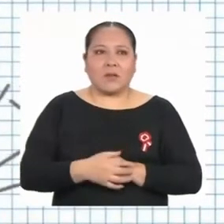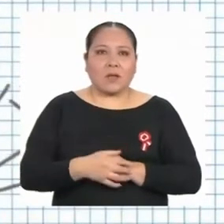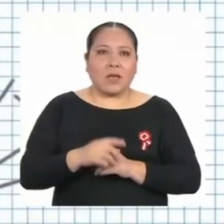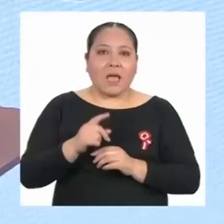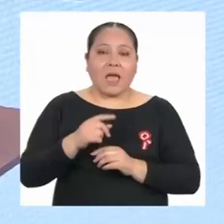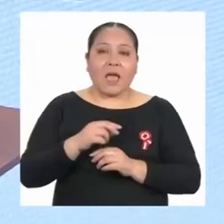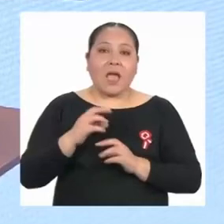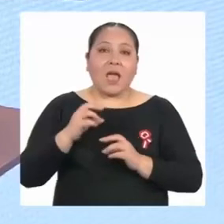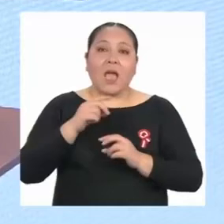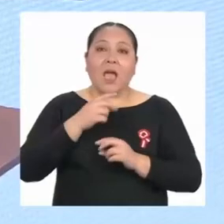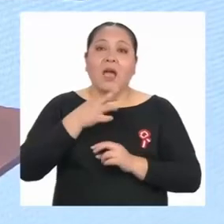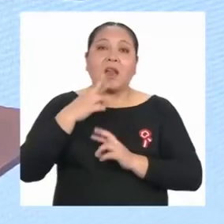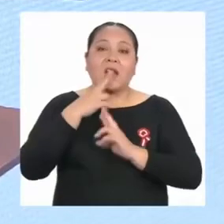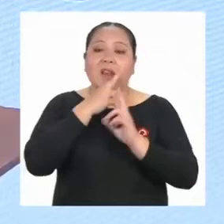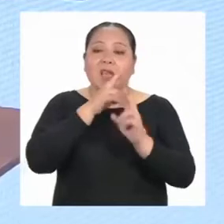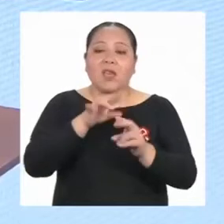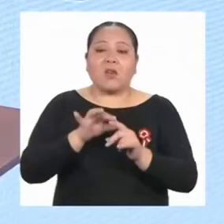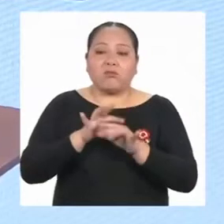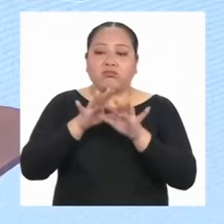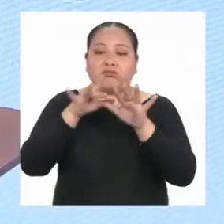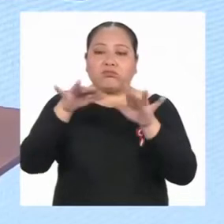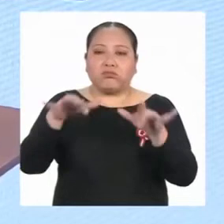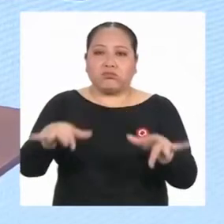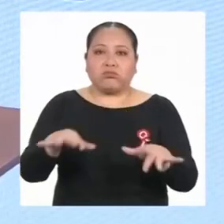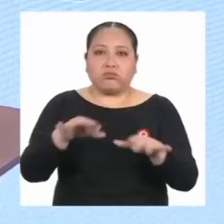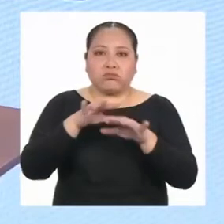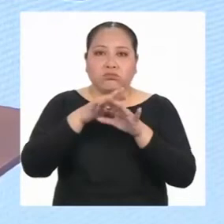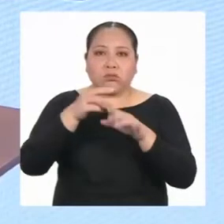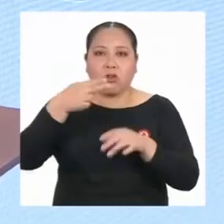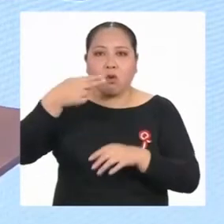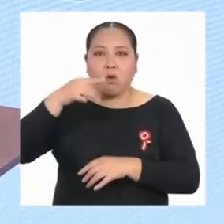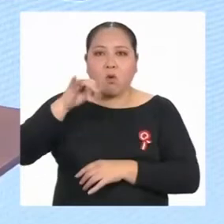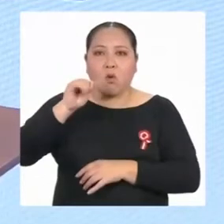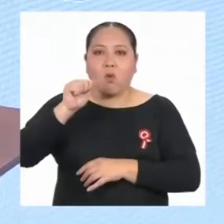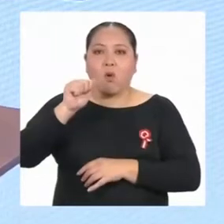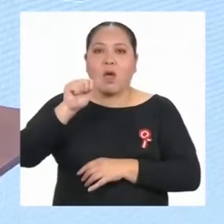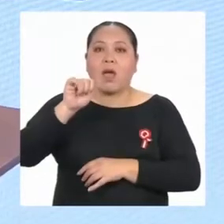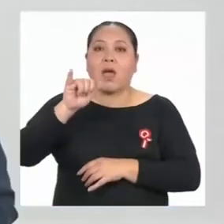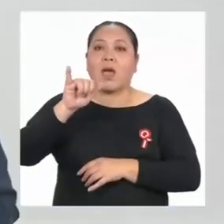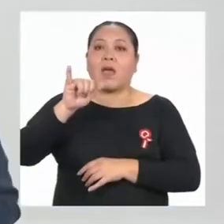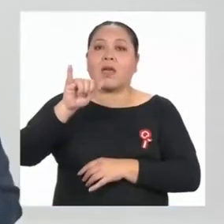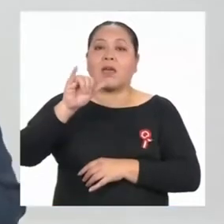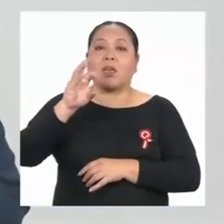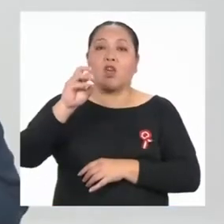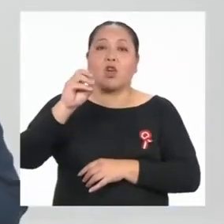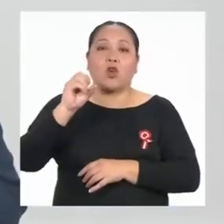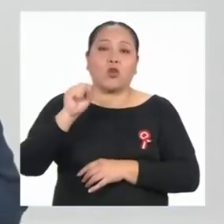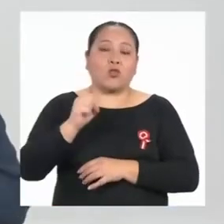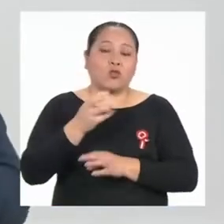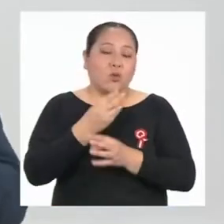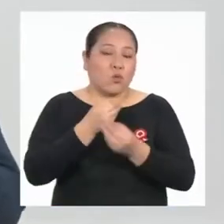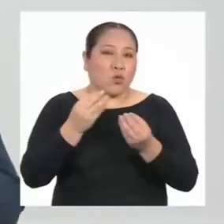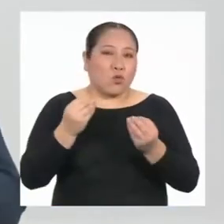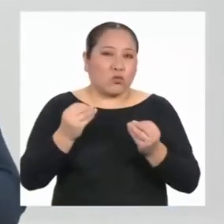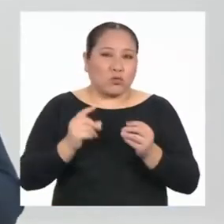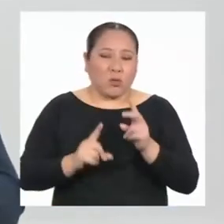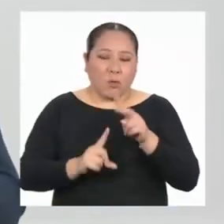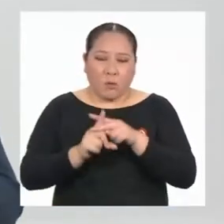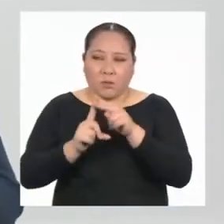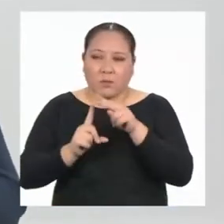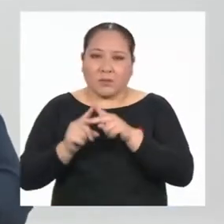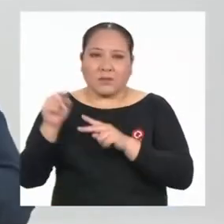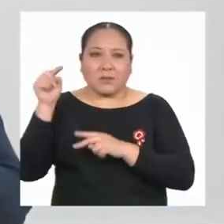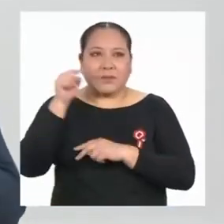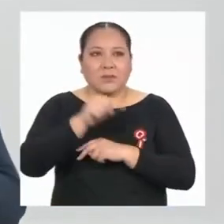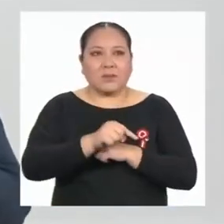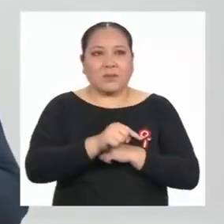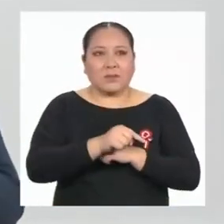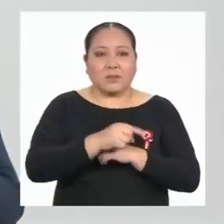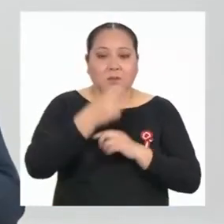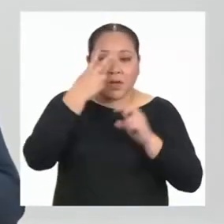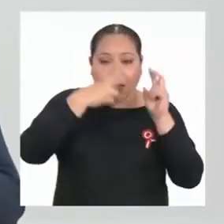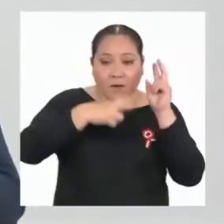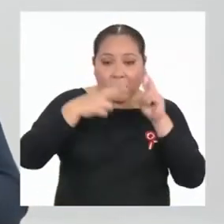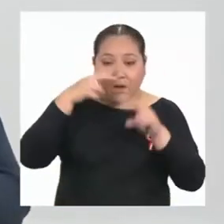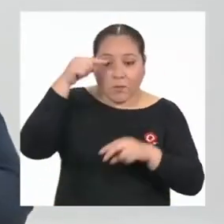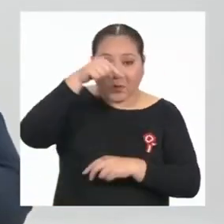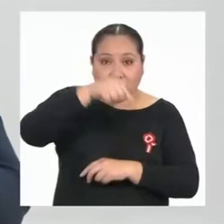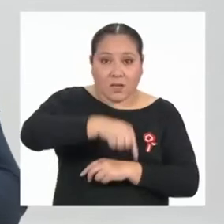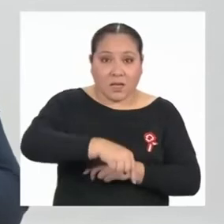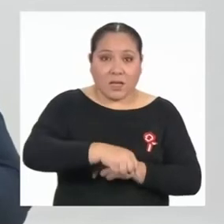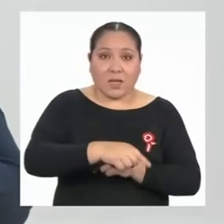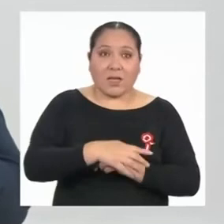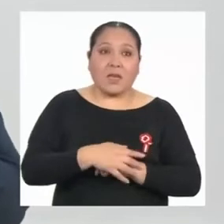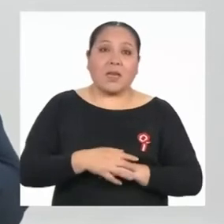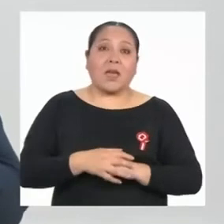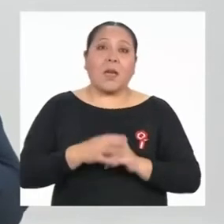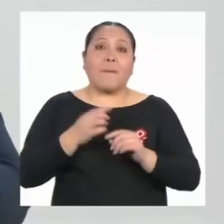de ríos y los huaicos, y cada vez con mayor intensidad. Esos son los fenómenos que vemos por aquí,